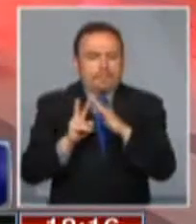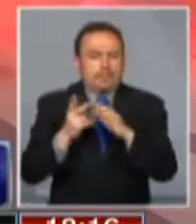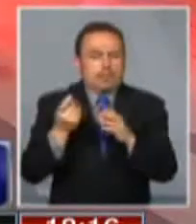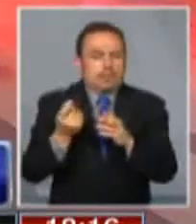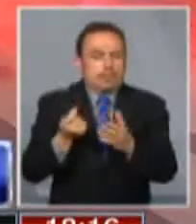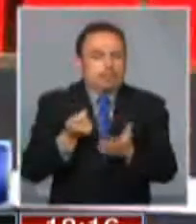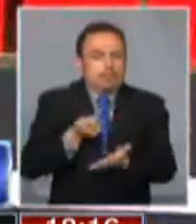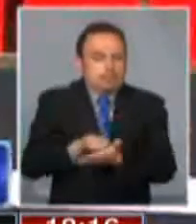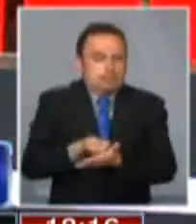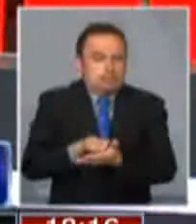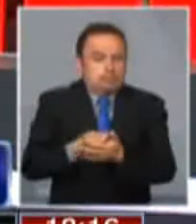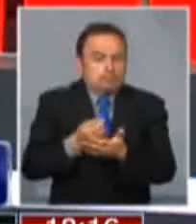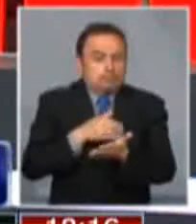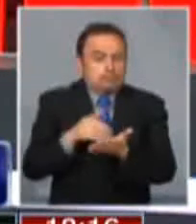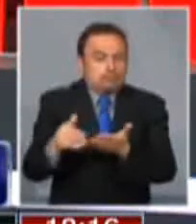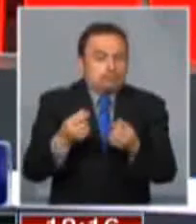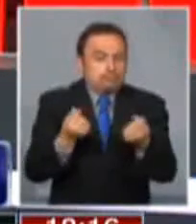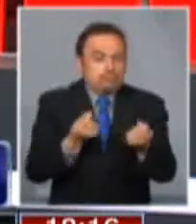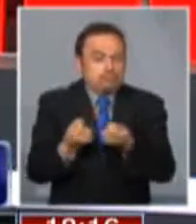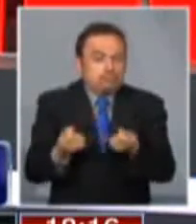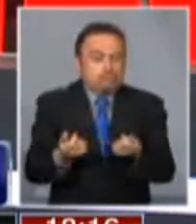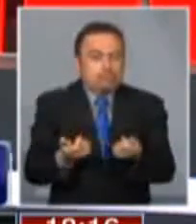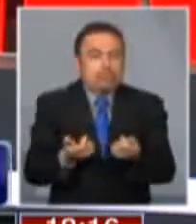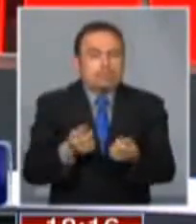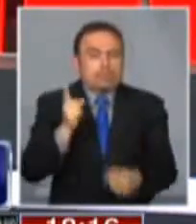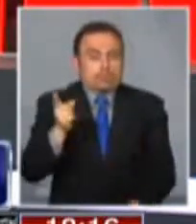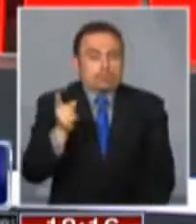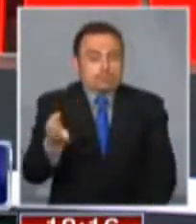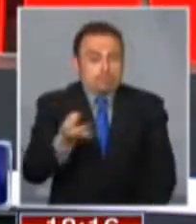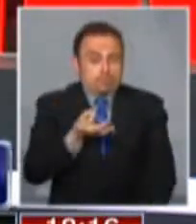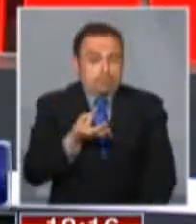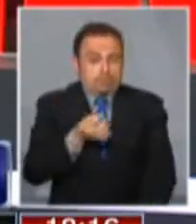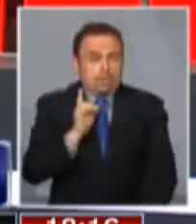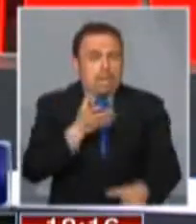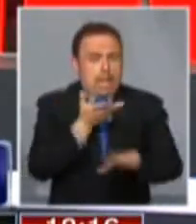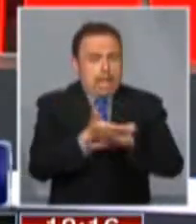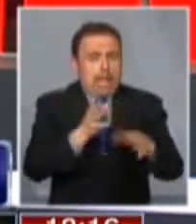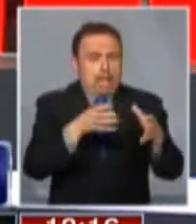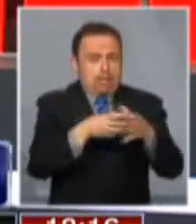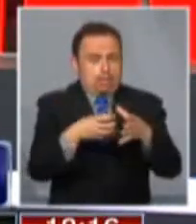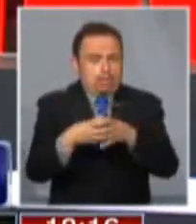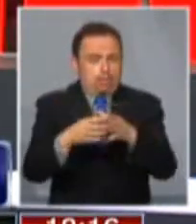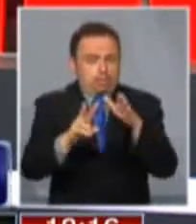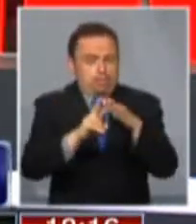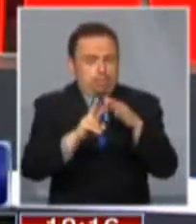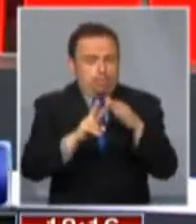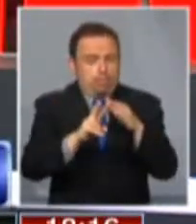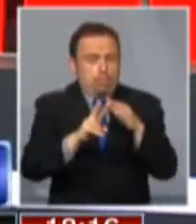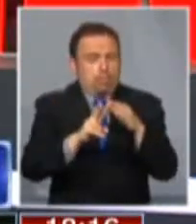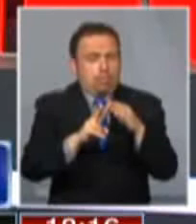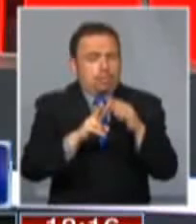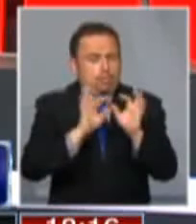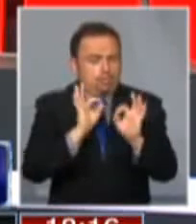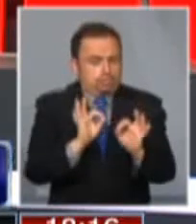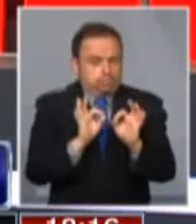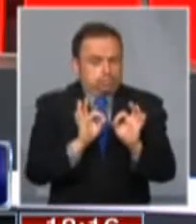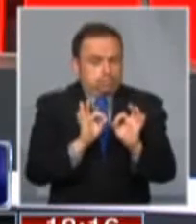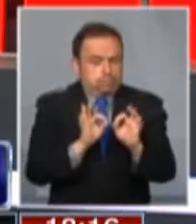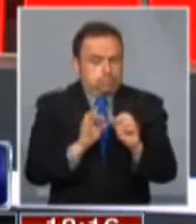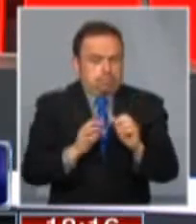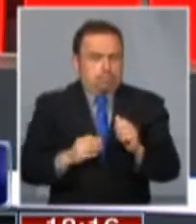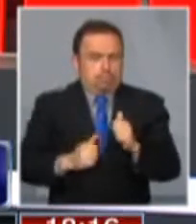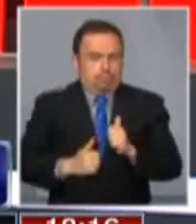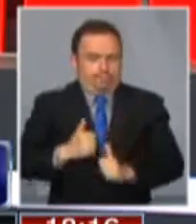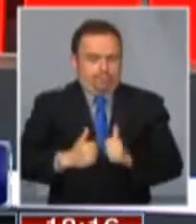inversiones millonarias. ¿Usted diría que están las juntas de vecinos lo suficientemente profesionalizadas